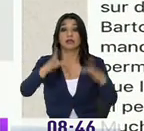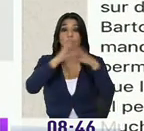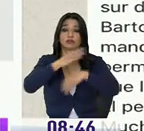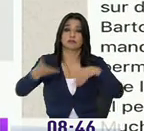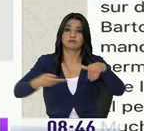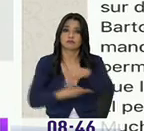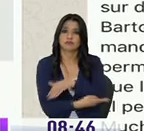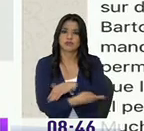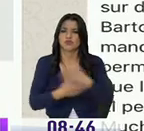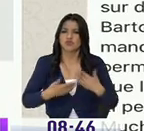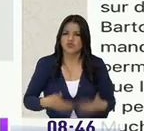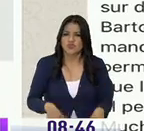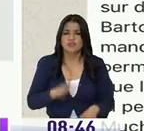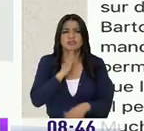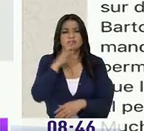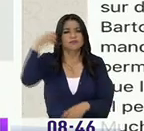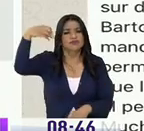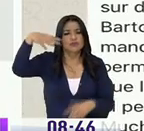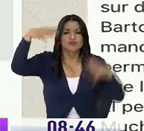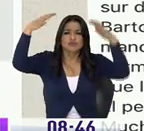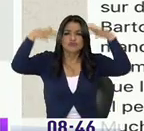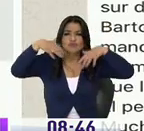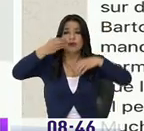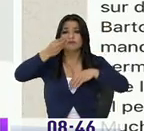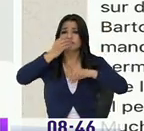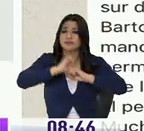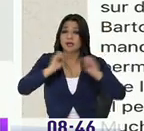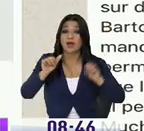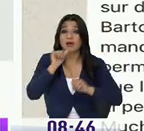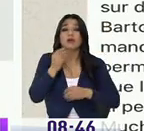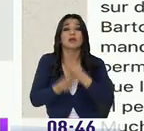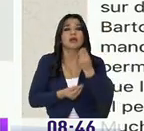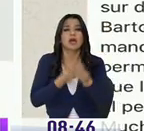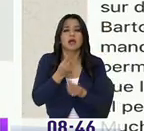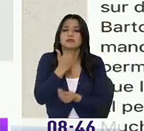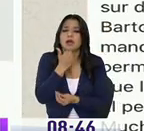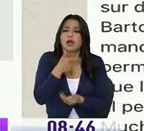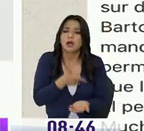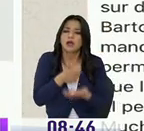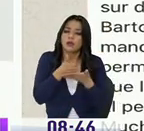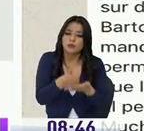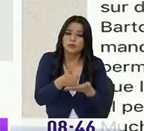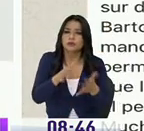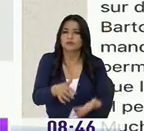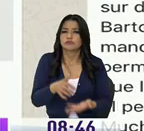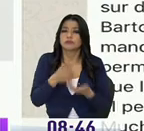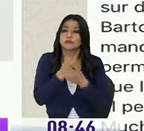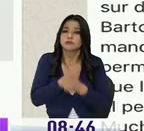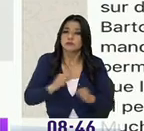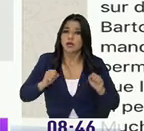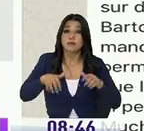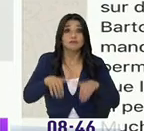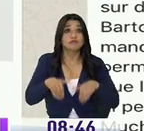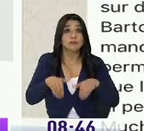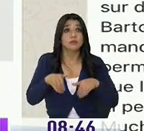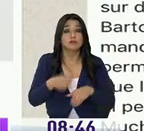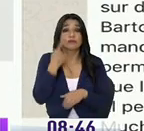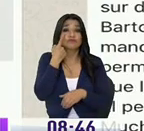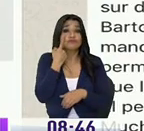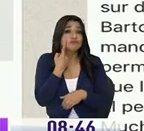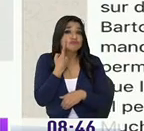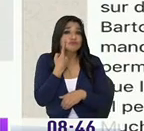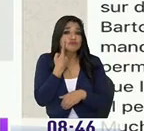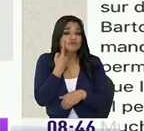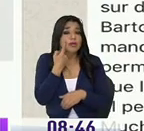muy maltratado y siempre permanece en el sol y lluvia sin comida. ¿Qué se podría hacer? Alguien que por favor le rescate. El perrito, como usted ve, está lastimado el